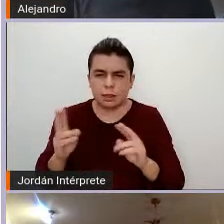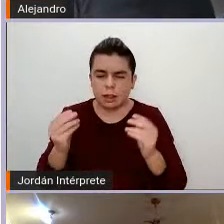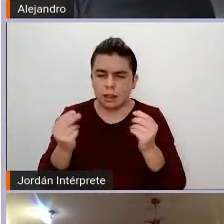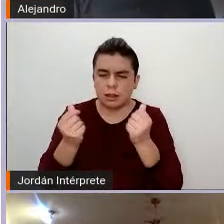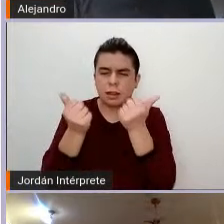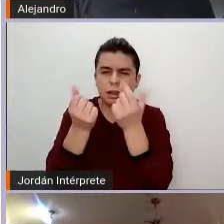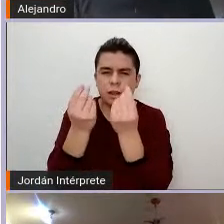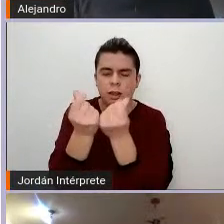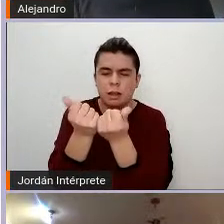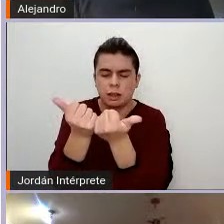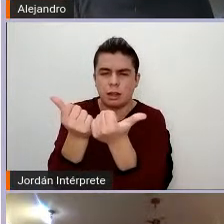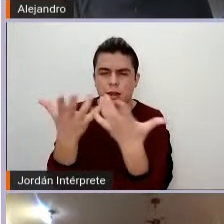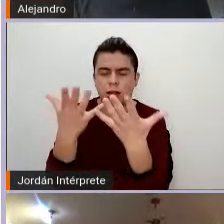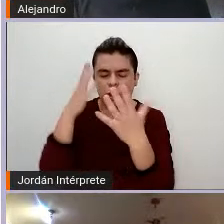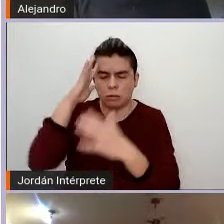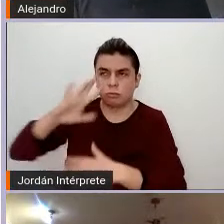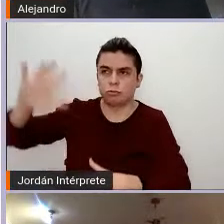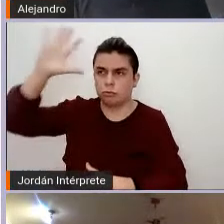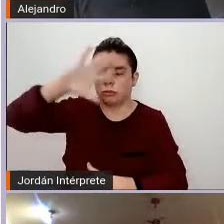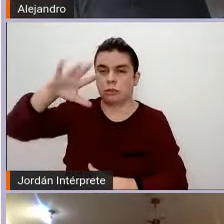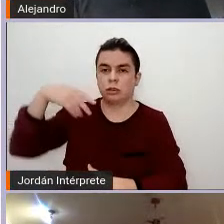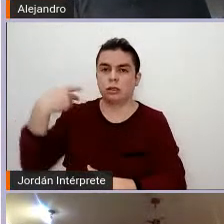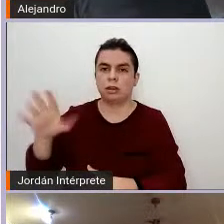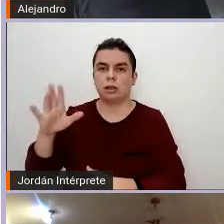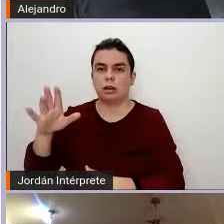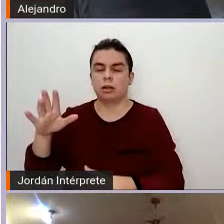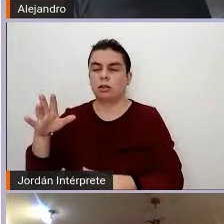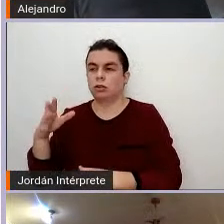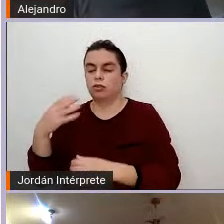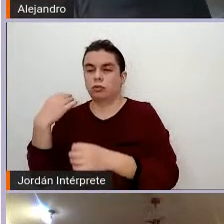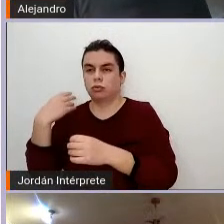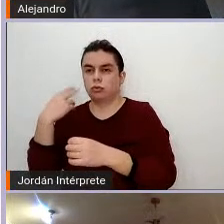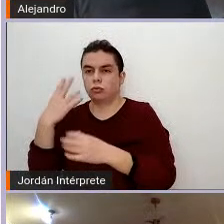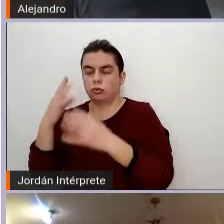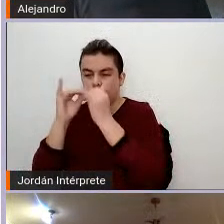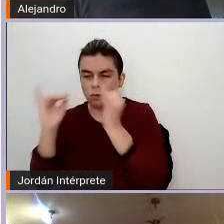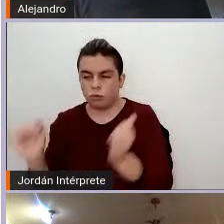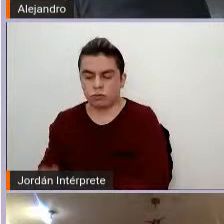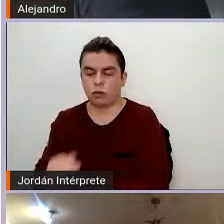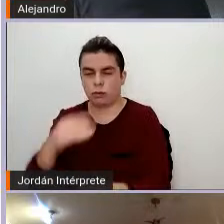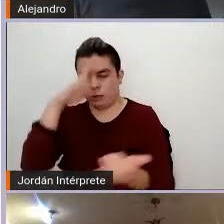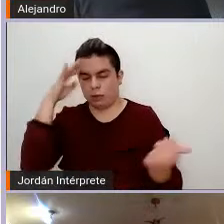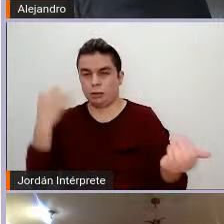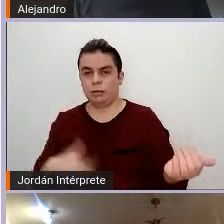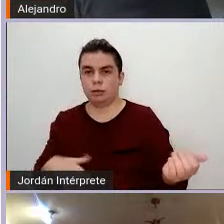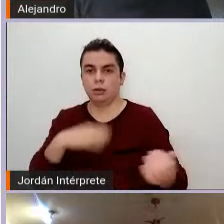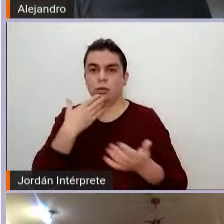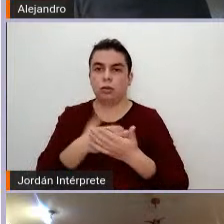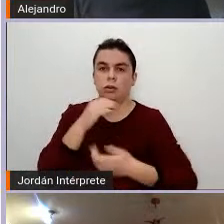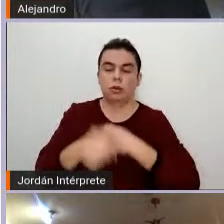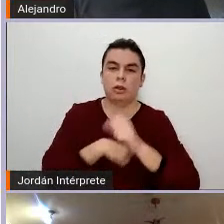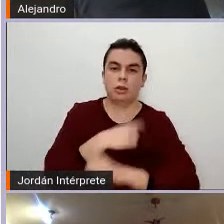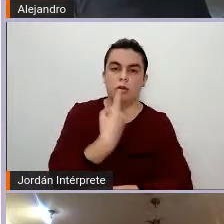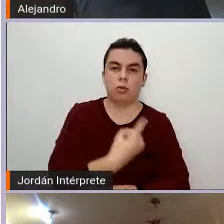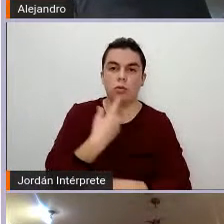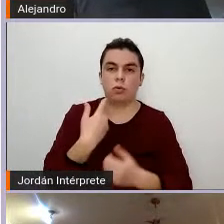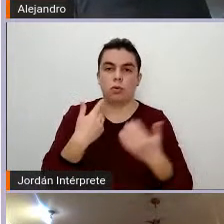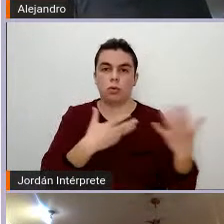A finales de la década de 1950, mientras Violeta desarrollaba incesantemente su ímpetu